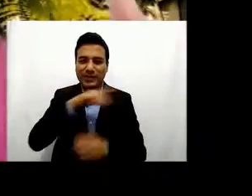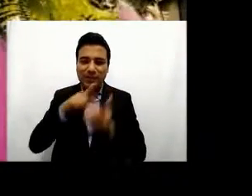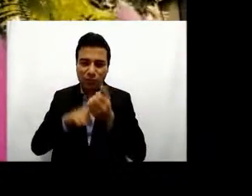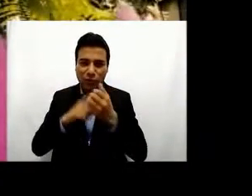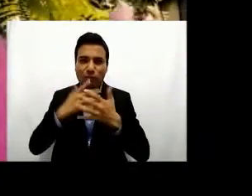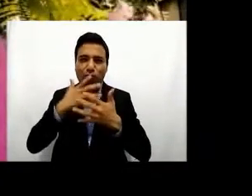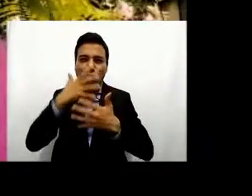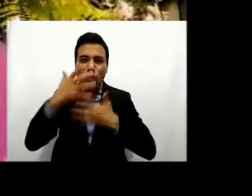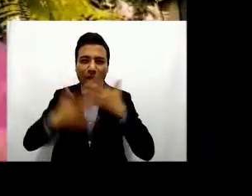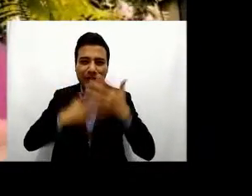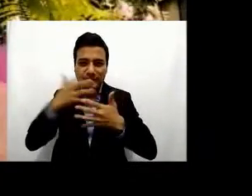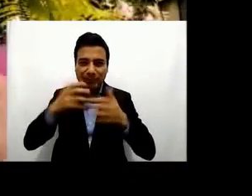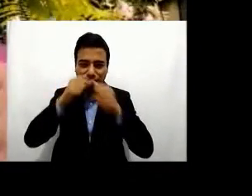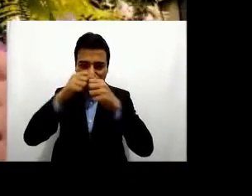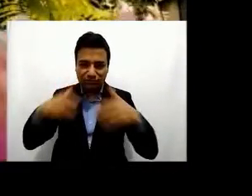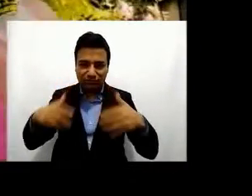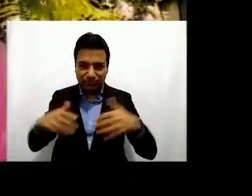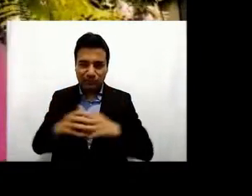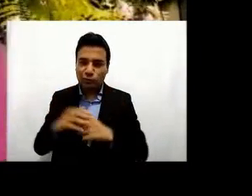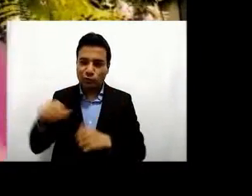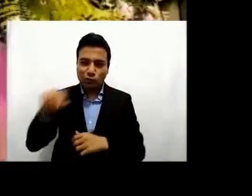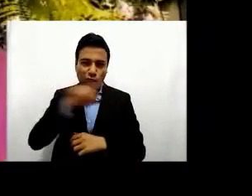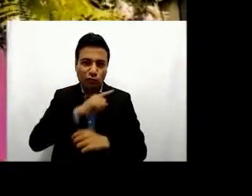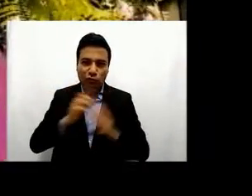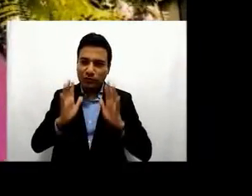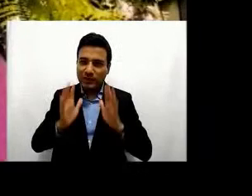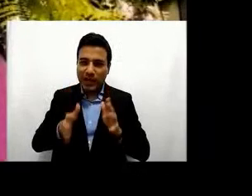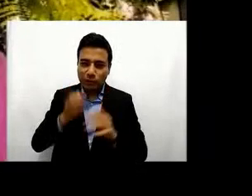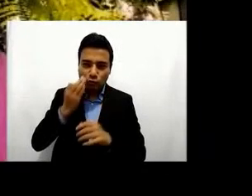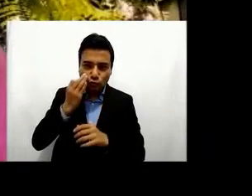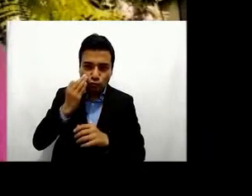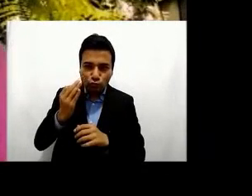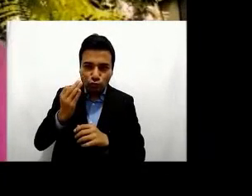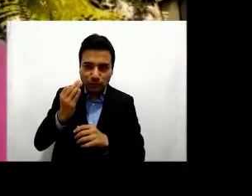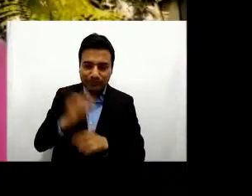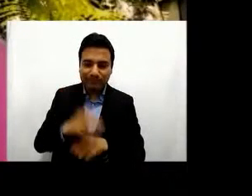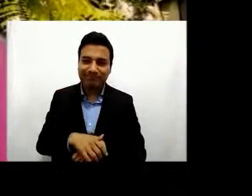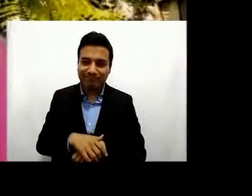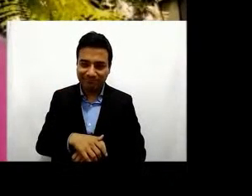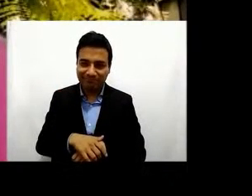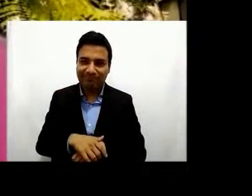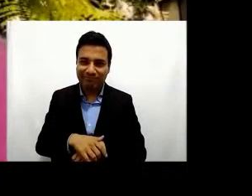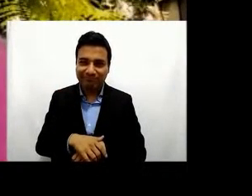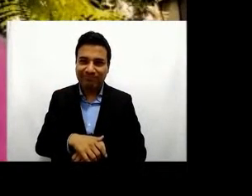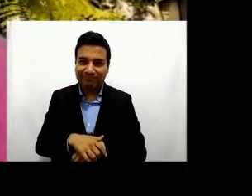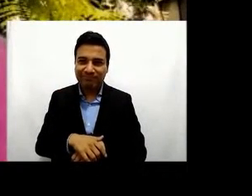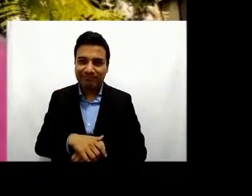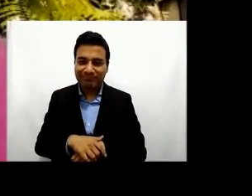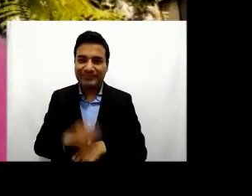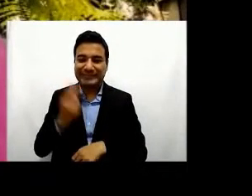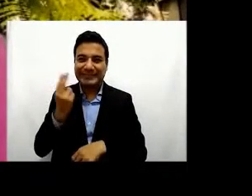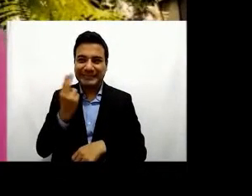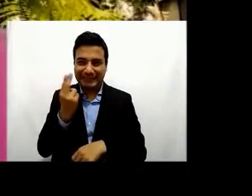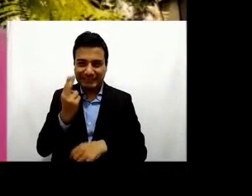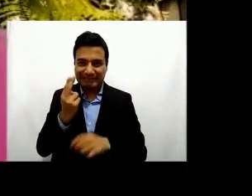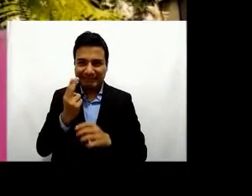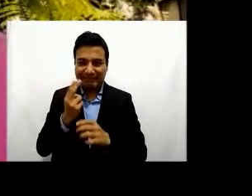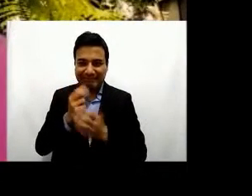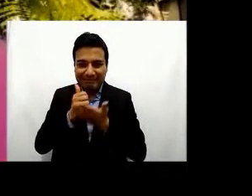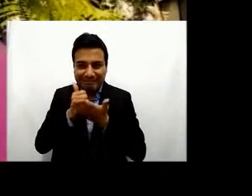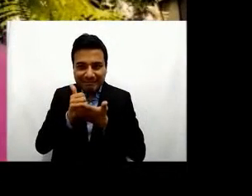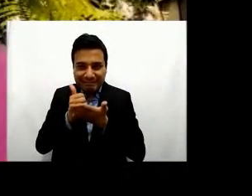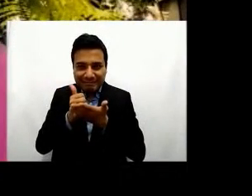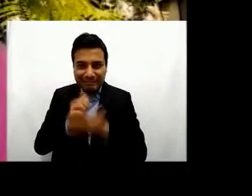se evidenciaron muchísimo más para poder atender las situaciones que requerían, y lo que